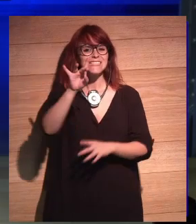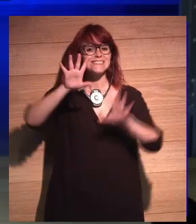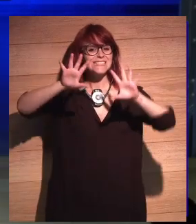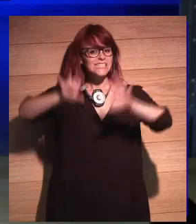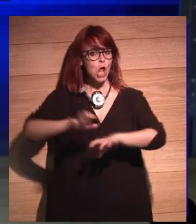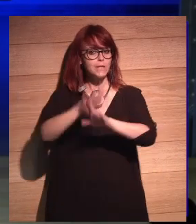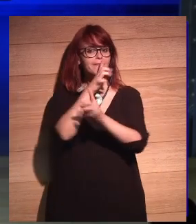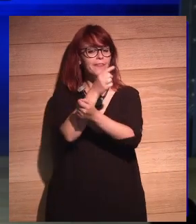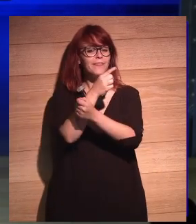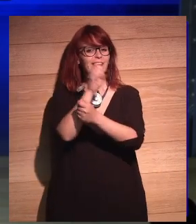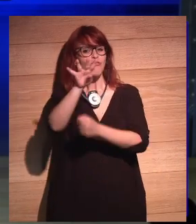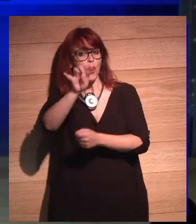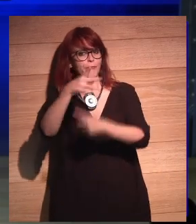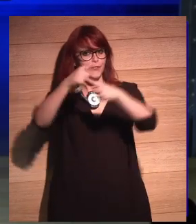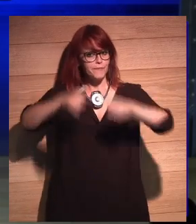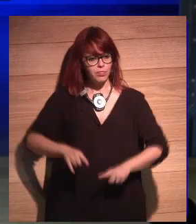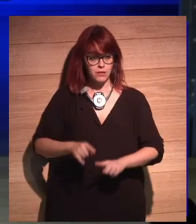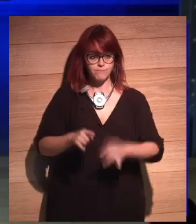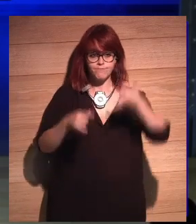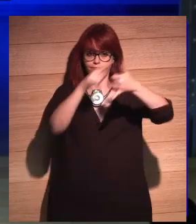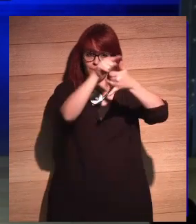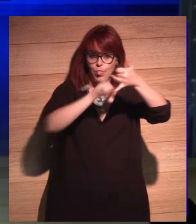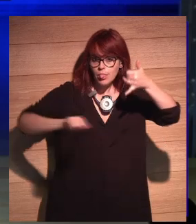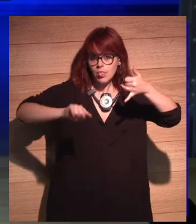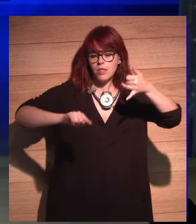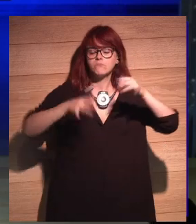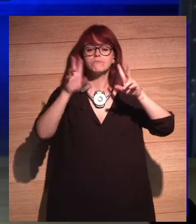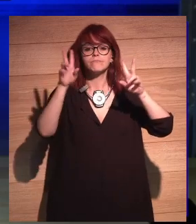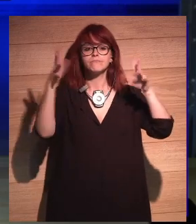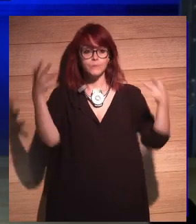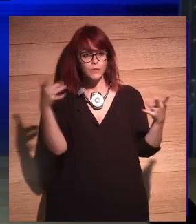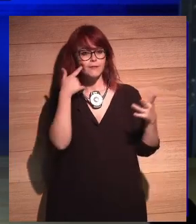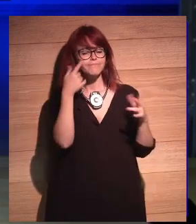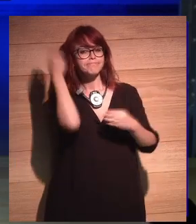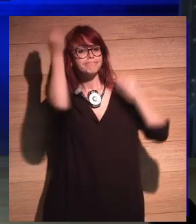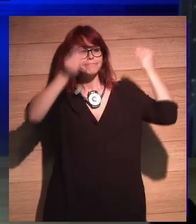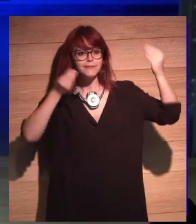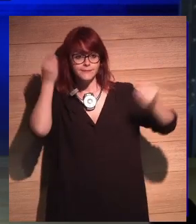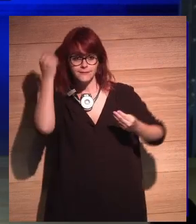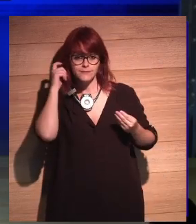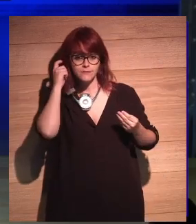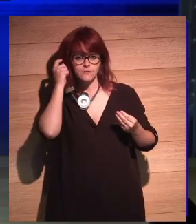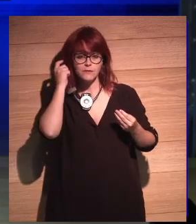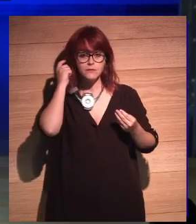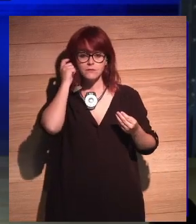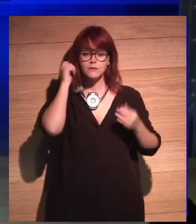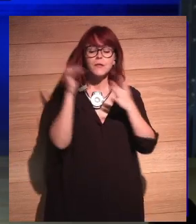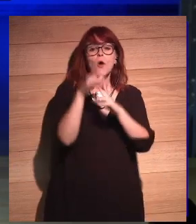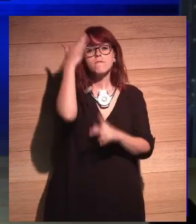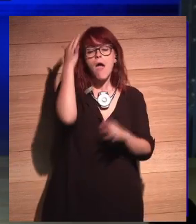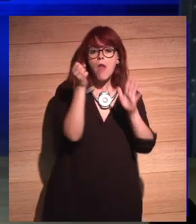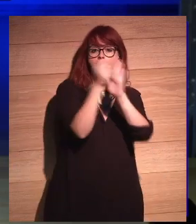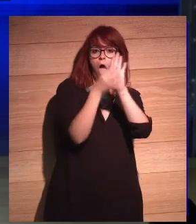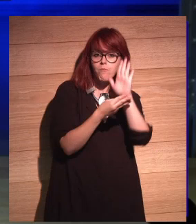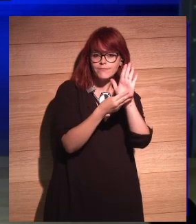sensores diferentes. Entonces, estamos empezando a pensar, ¿y qué pasa si pudiéramos crear una aplicación